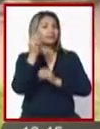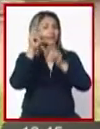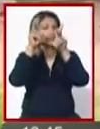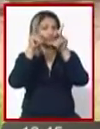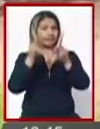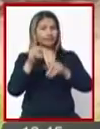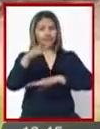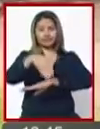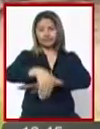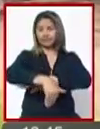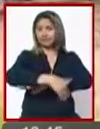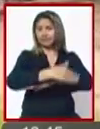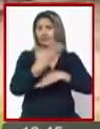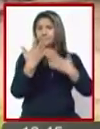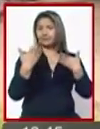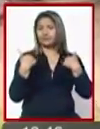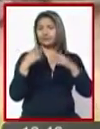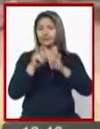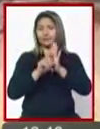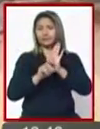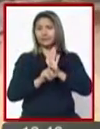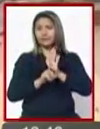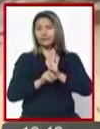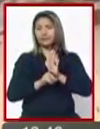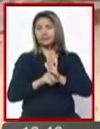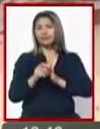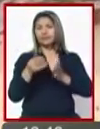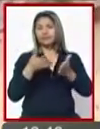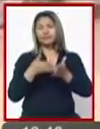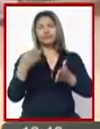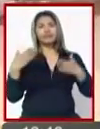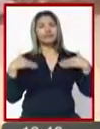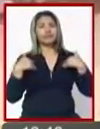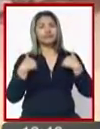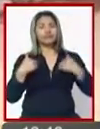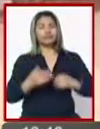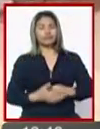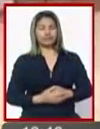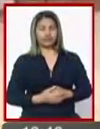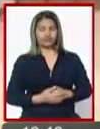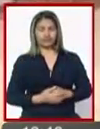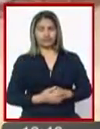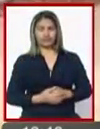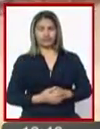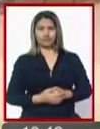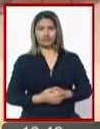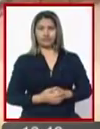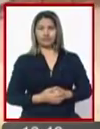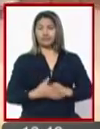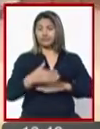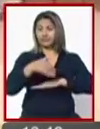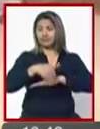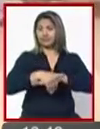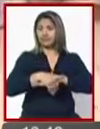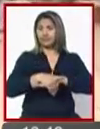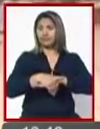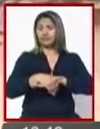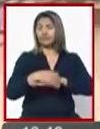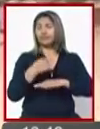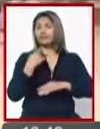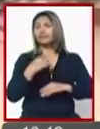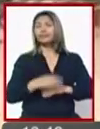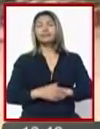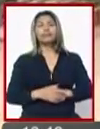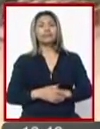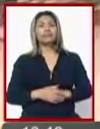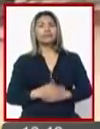personas en horas de la noche que abusaban de la perrita. Señora, buenas tardes, ¿abusaron de la perrita anoche? Sí, muy buenas tardes.